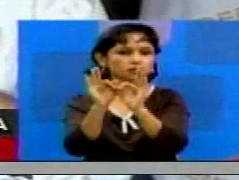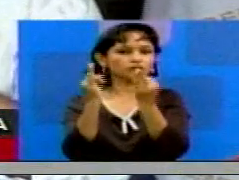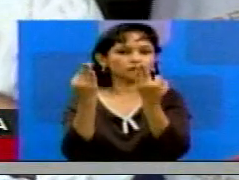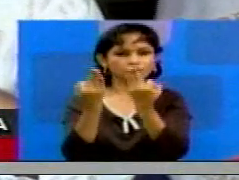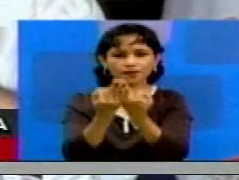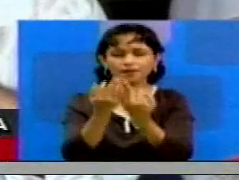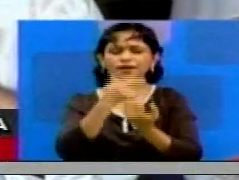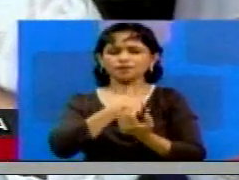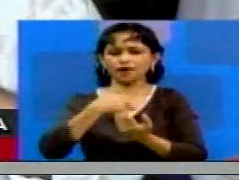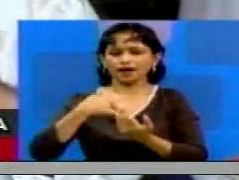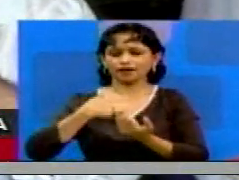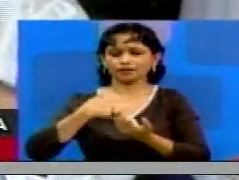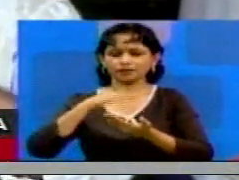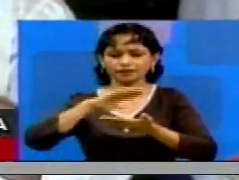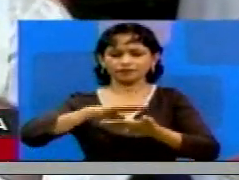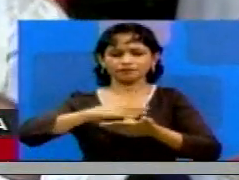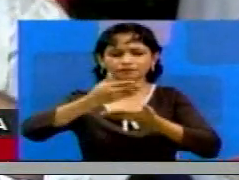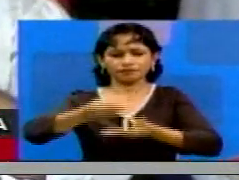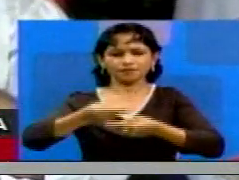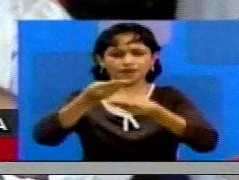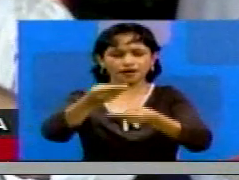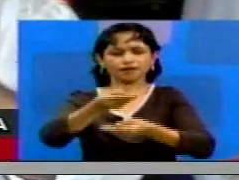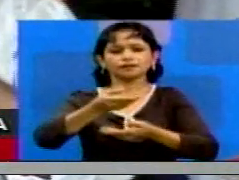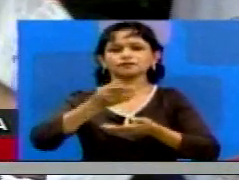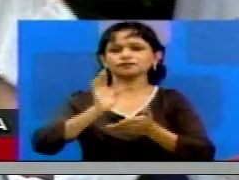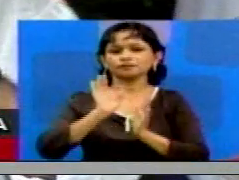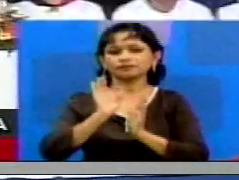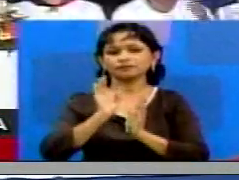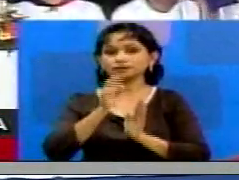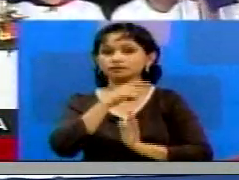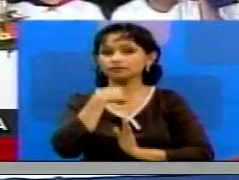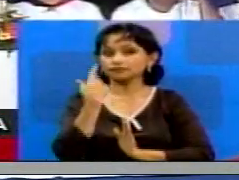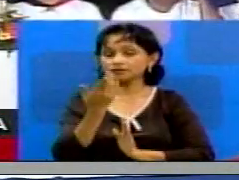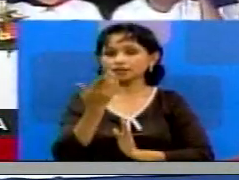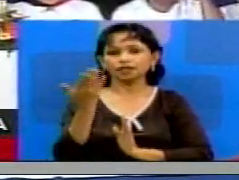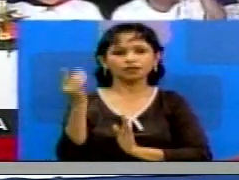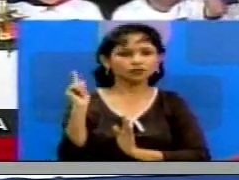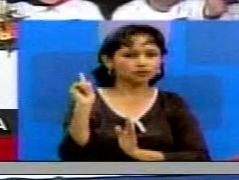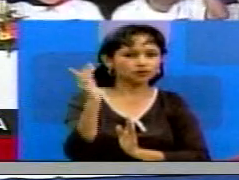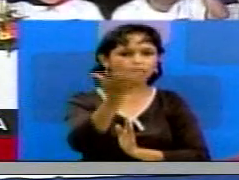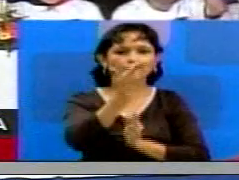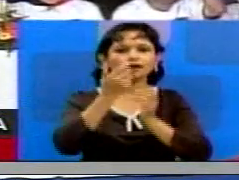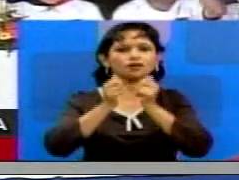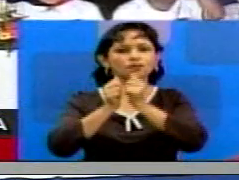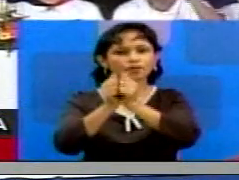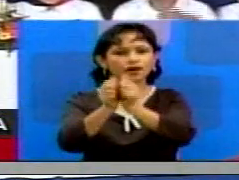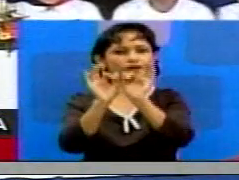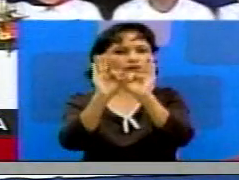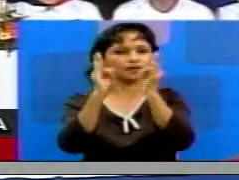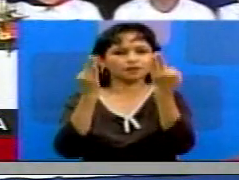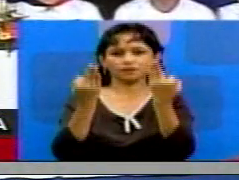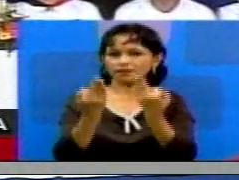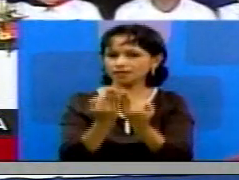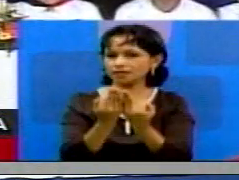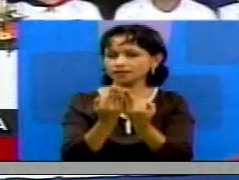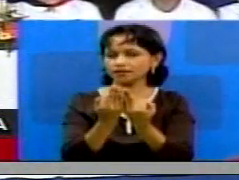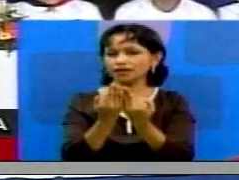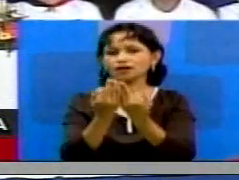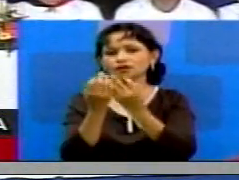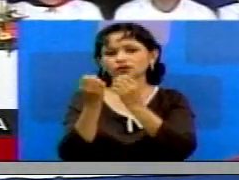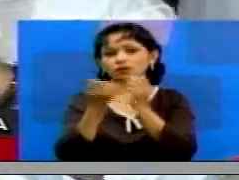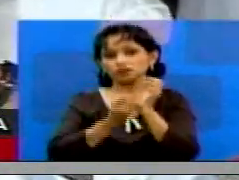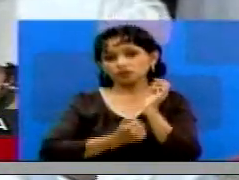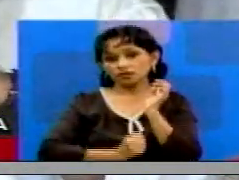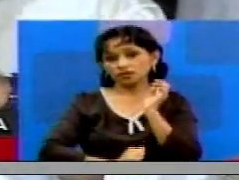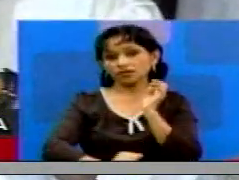allá haremos la entrega de la orden. Y lógicamente todo el acompañamiento que demanda su familia, los muchachos,